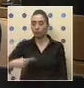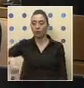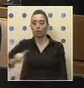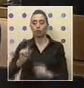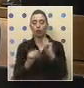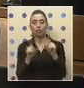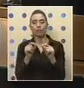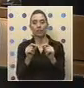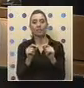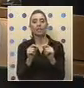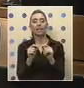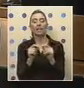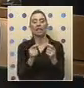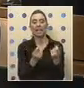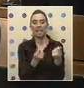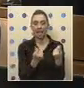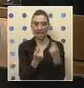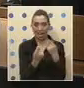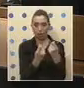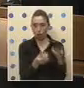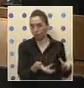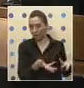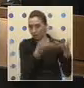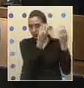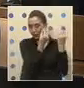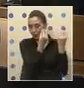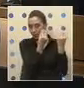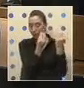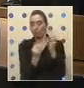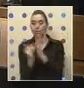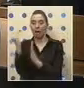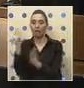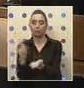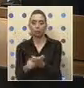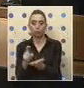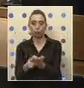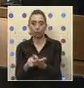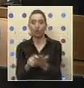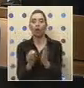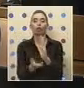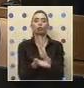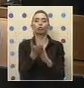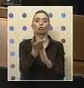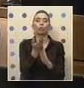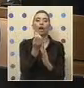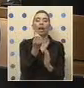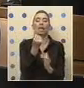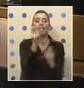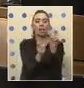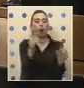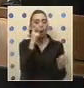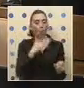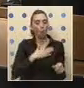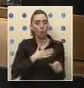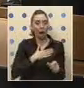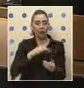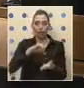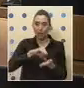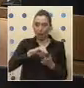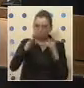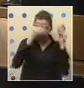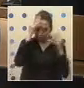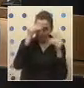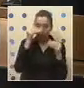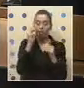el crecimiento económico, el ahorro, la inversión a partir de aumentar la productividad, o de aumentar el capital humano, o de aumentar la competitividad